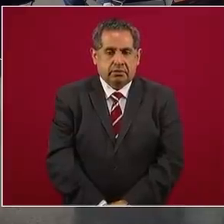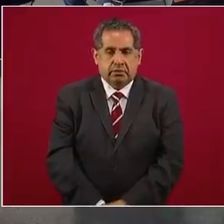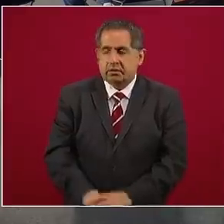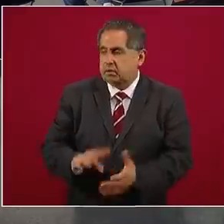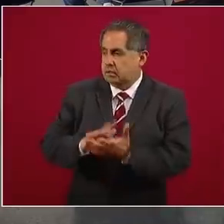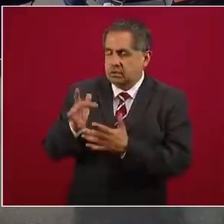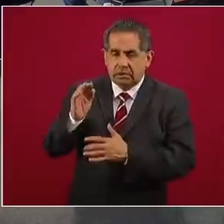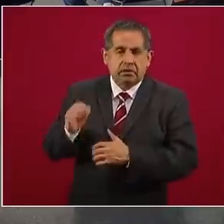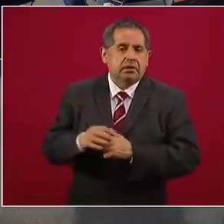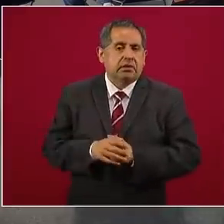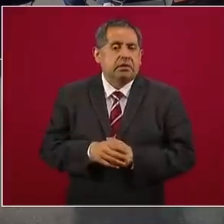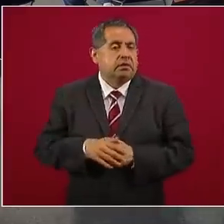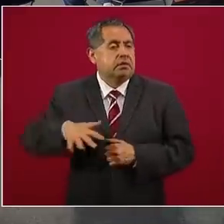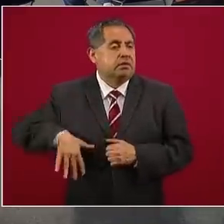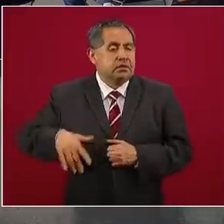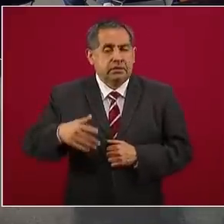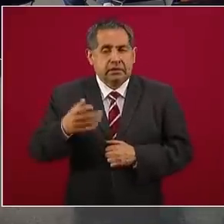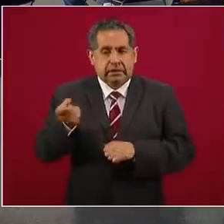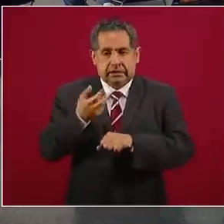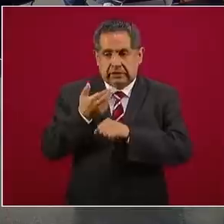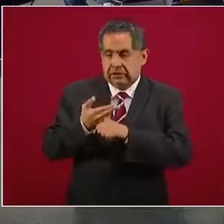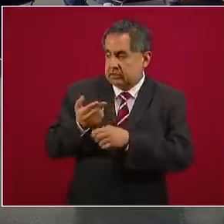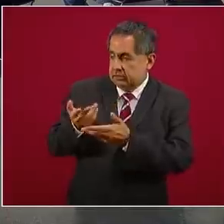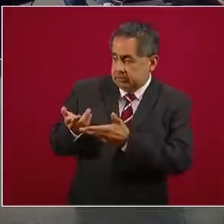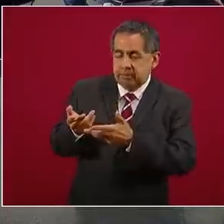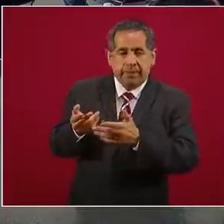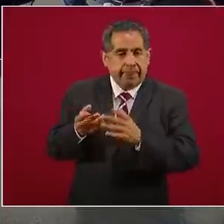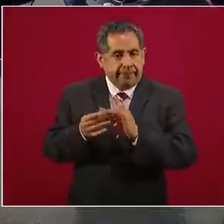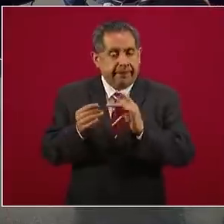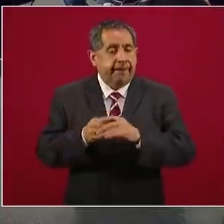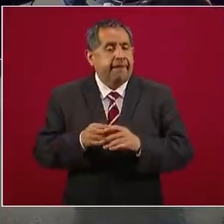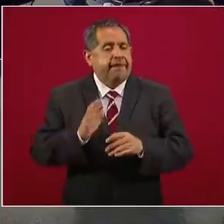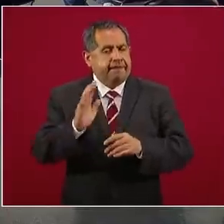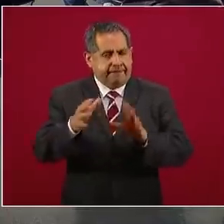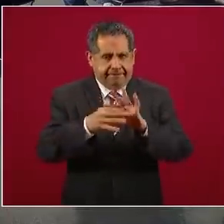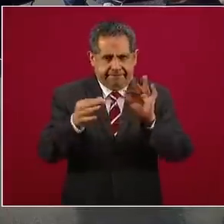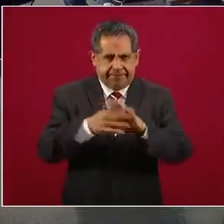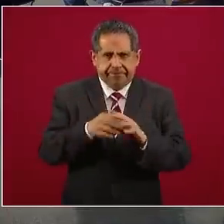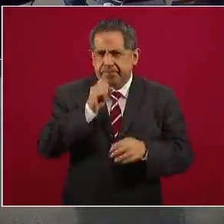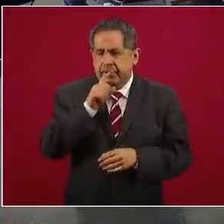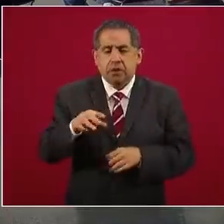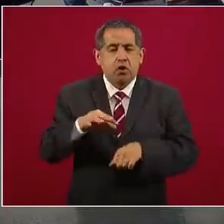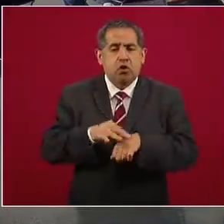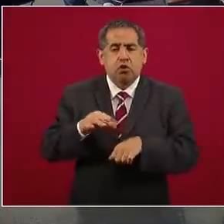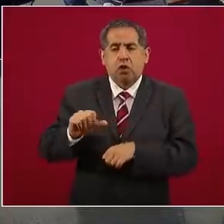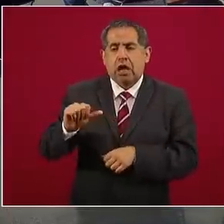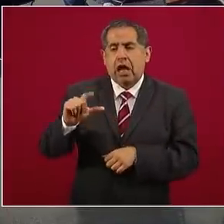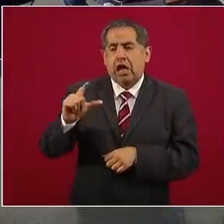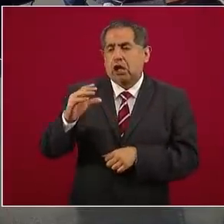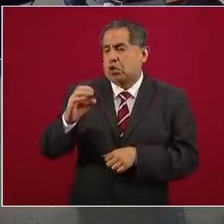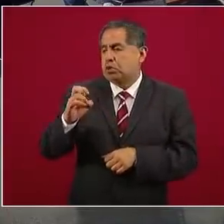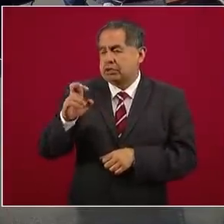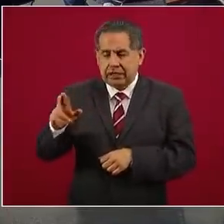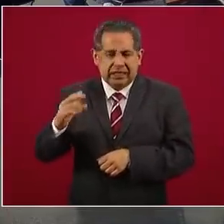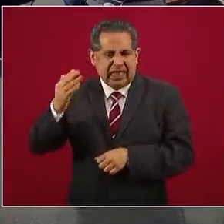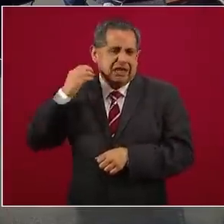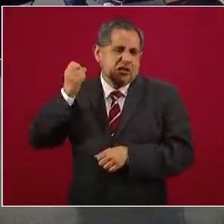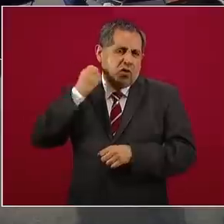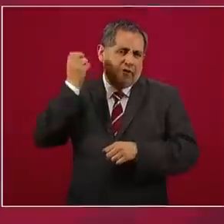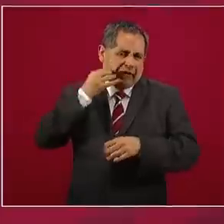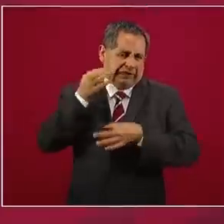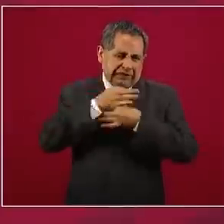Gracias. Efectivamente, como señala el canciller, lo hemos comentado, lo hemos explicado, lo explicó el doctor Alcocer en una conferencia aquí en la